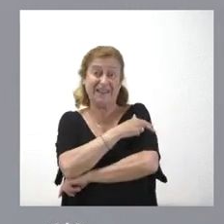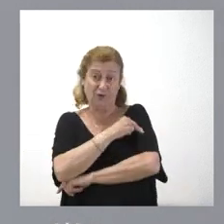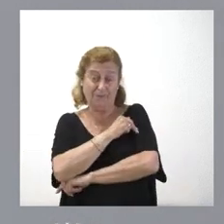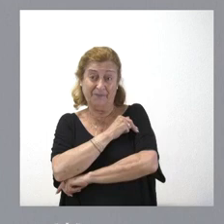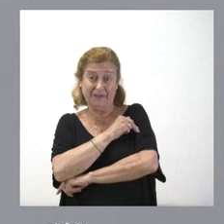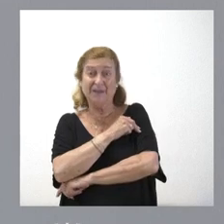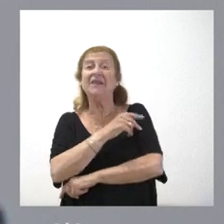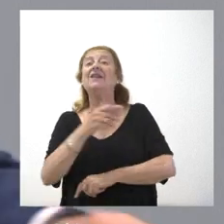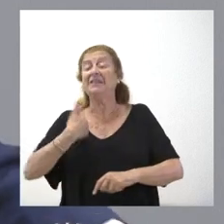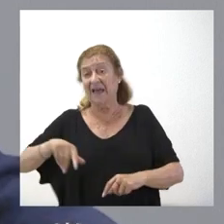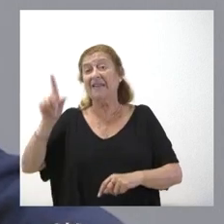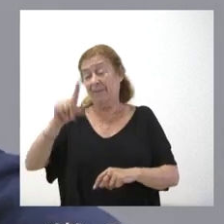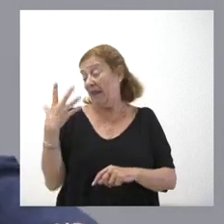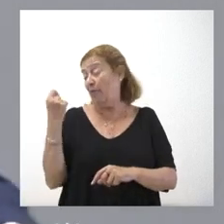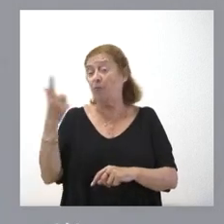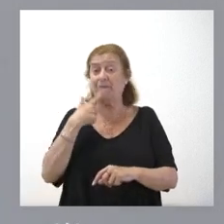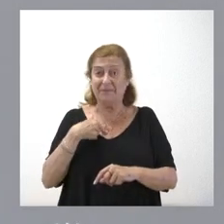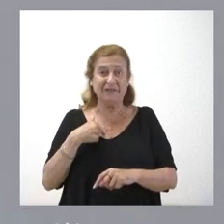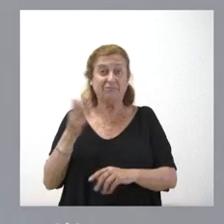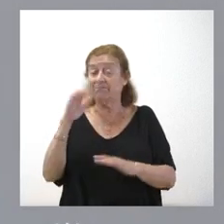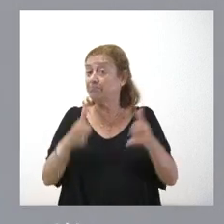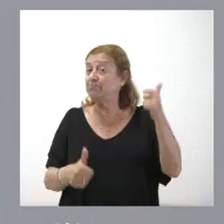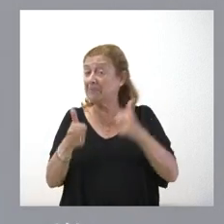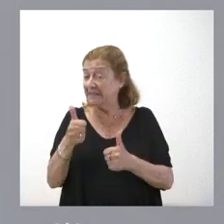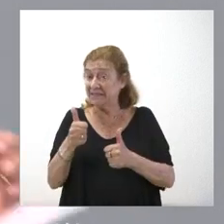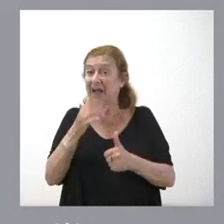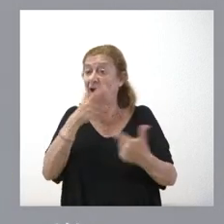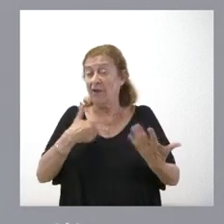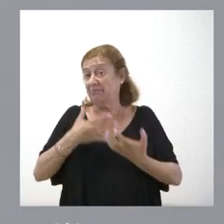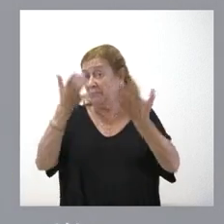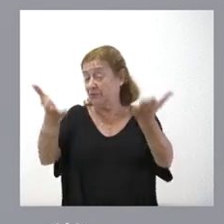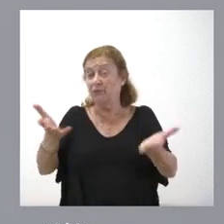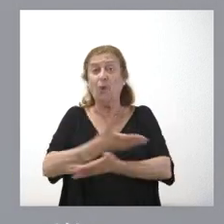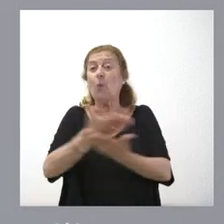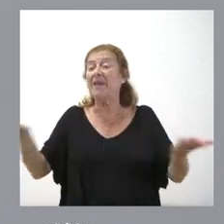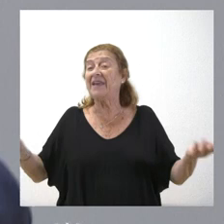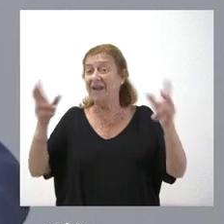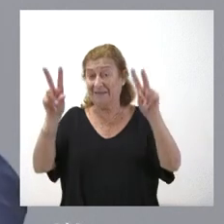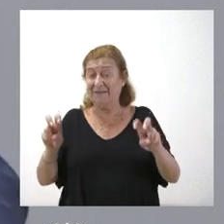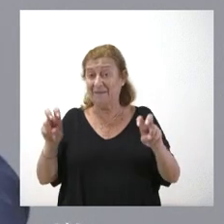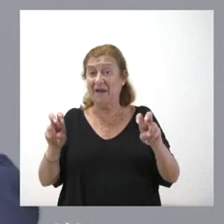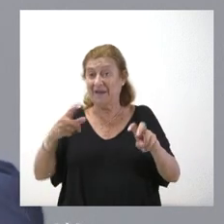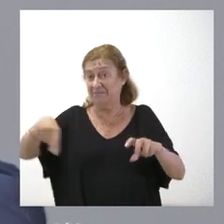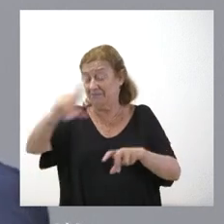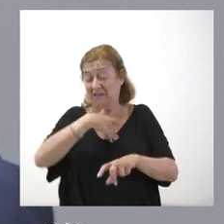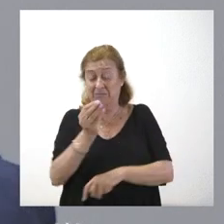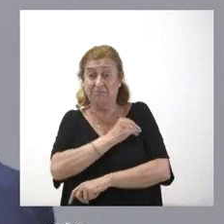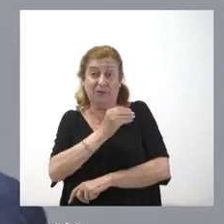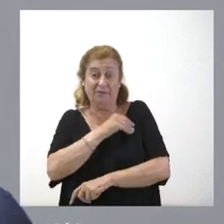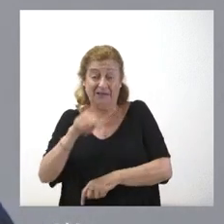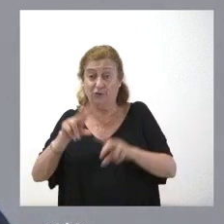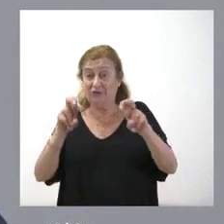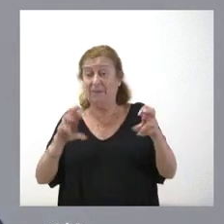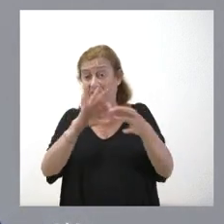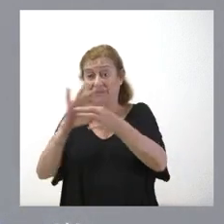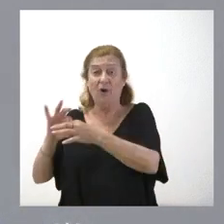según hemos conocido también recientemente y sin más pues quedo a su disposición sobre cualquier asunto que estimen oportuno realizar sobre estos temas